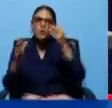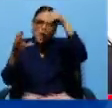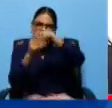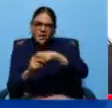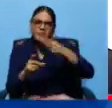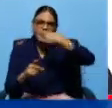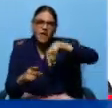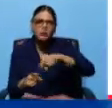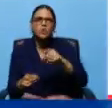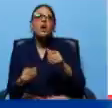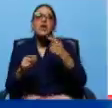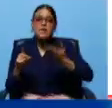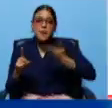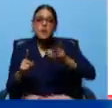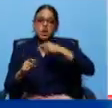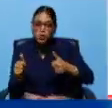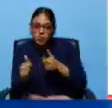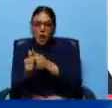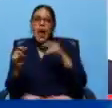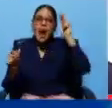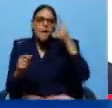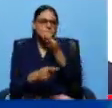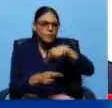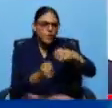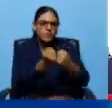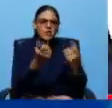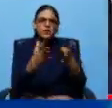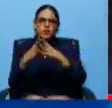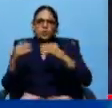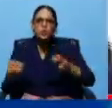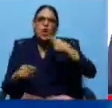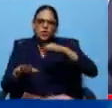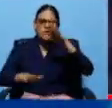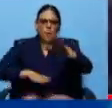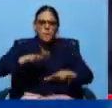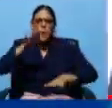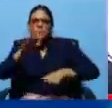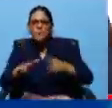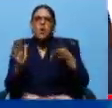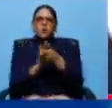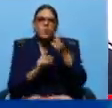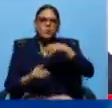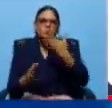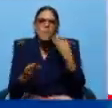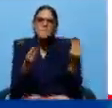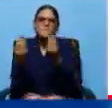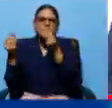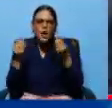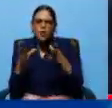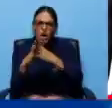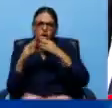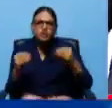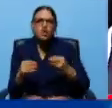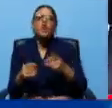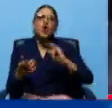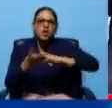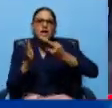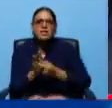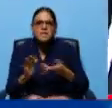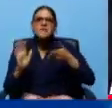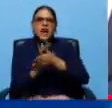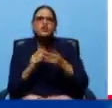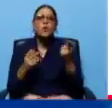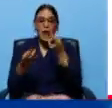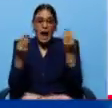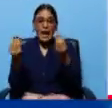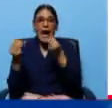que acompañe al maestro y a la maestra de aula, que podamos ir progresivamente mejorando de manera significativa la calidad